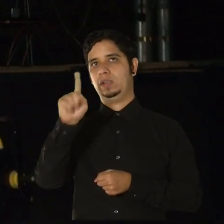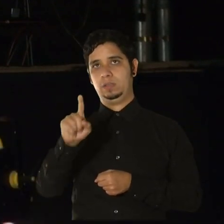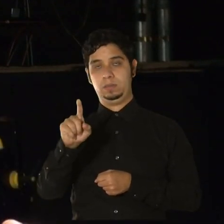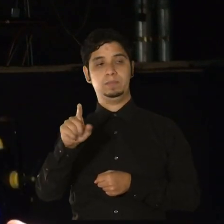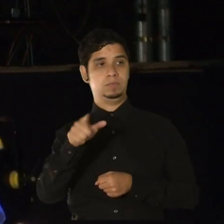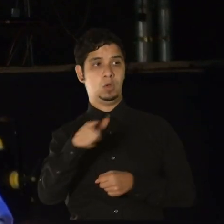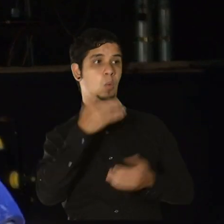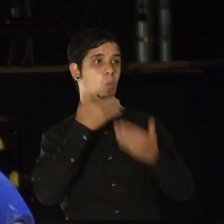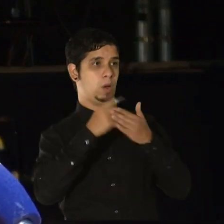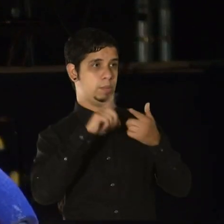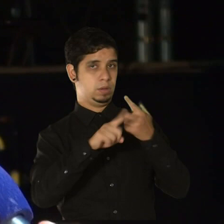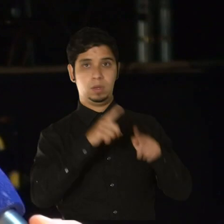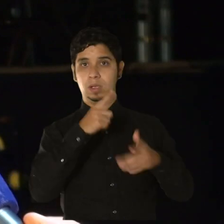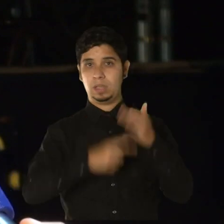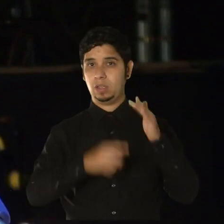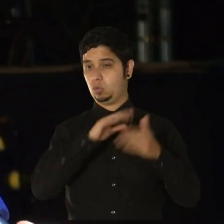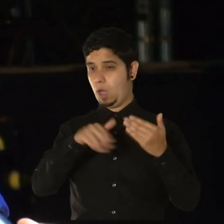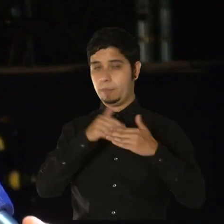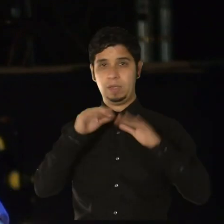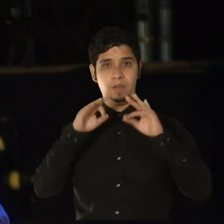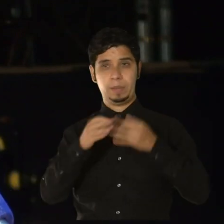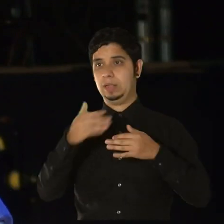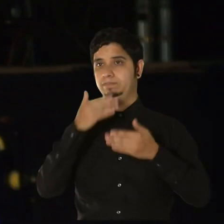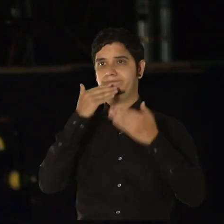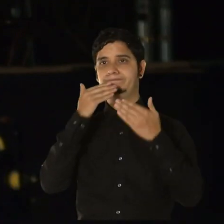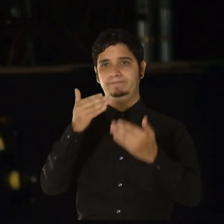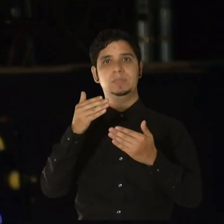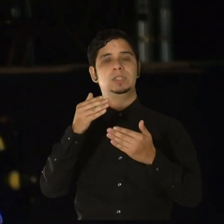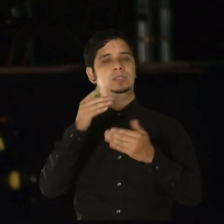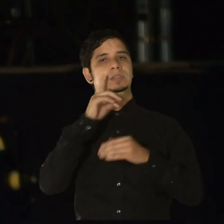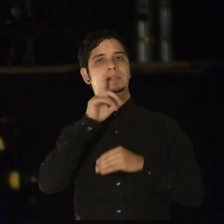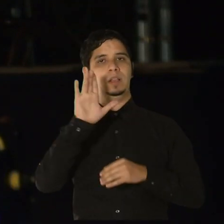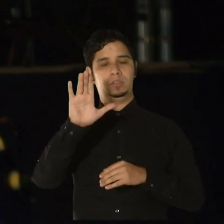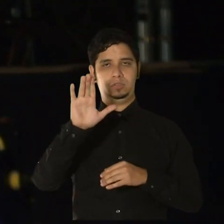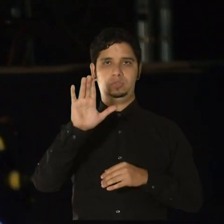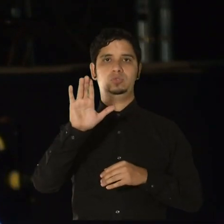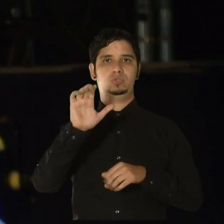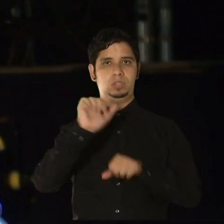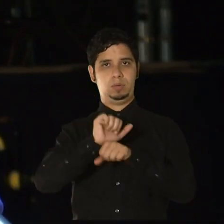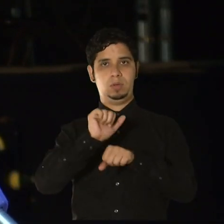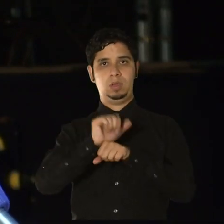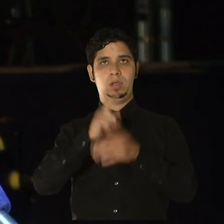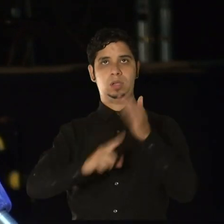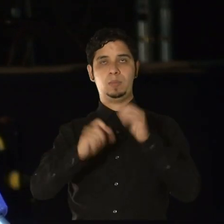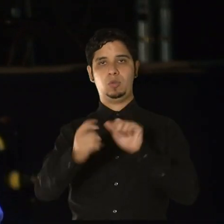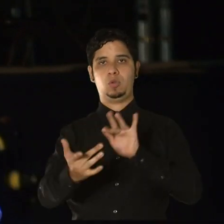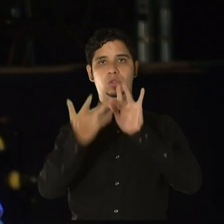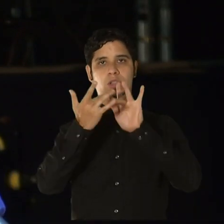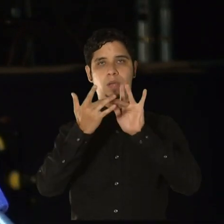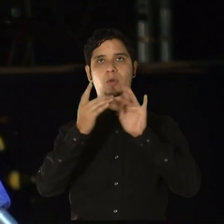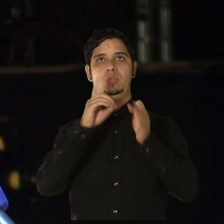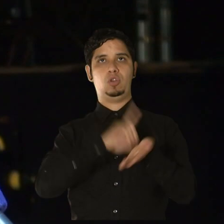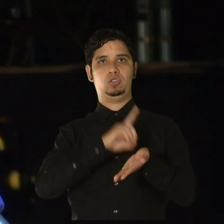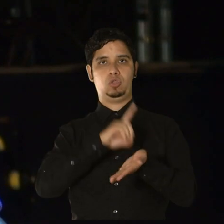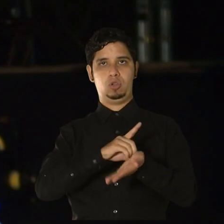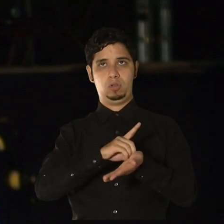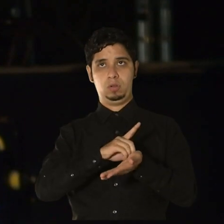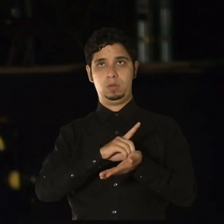Que le agradezco, mi familia le agradece enormemente y yo, que me pudo contactar un doctor que se llama el